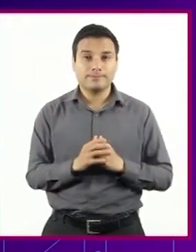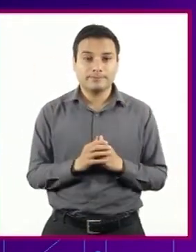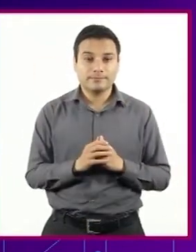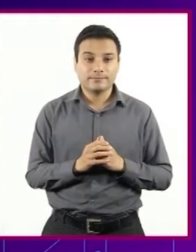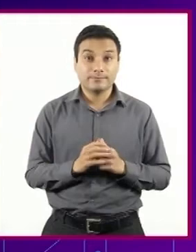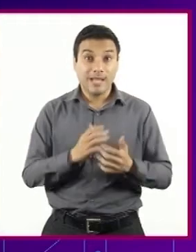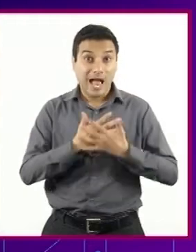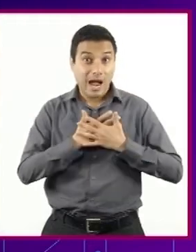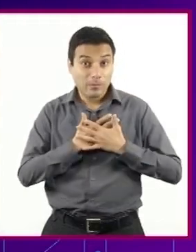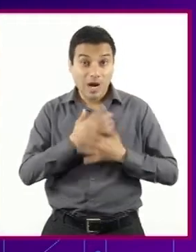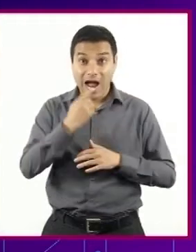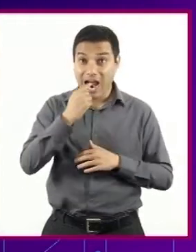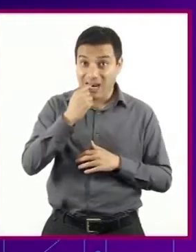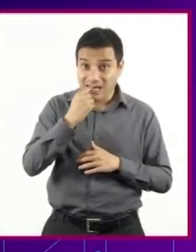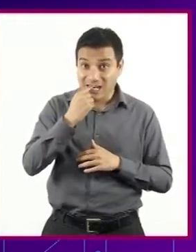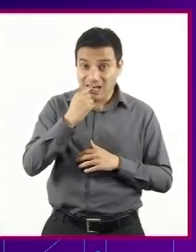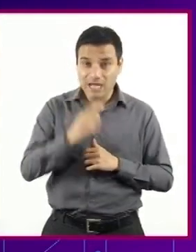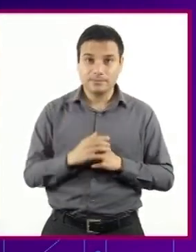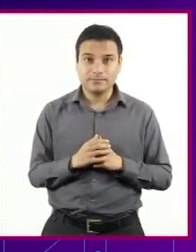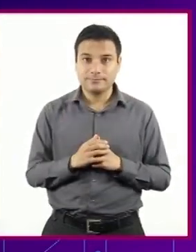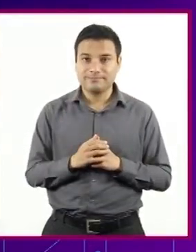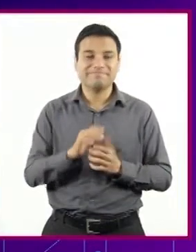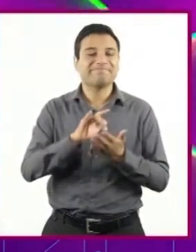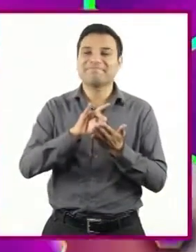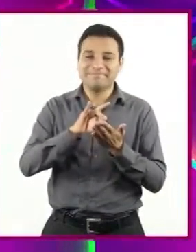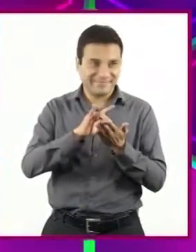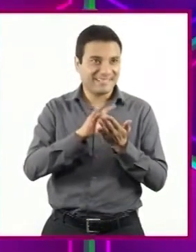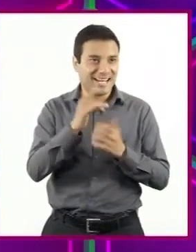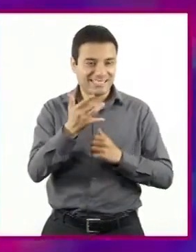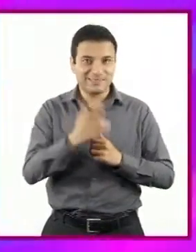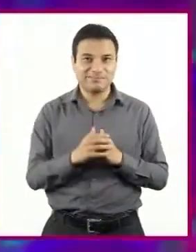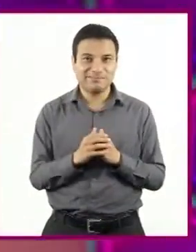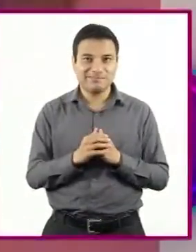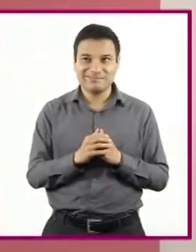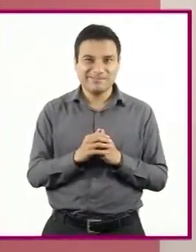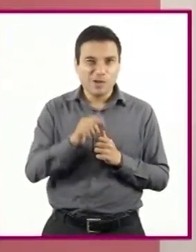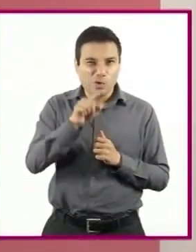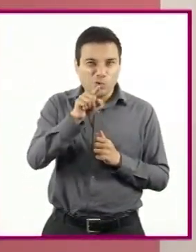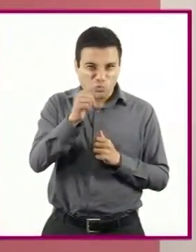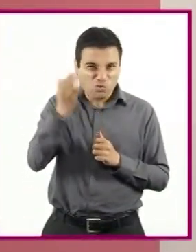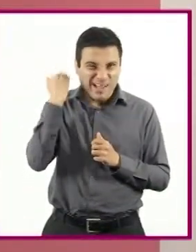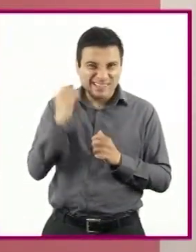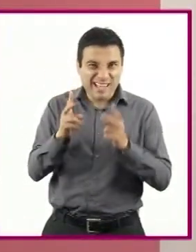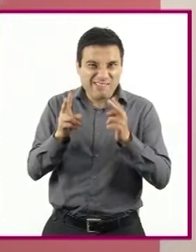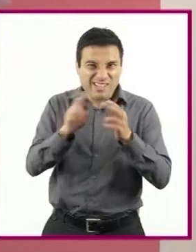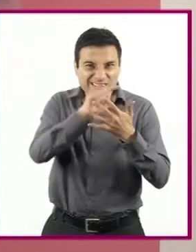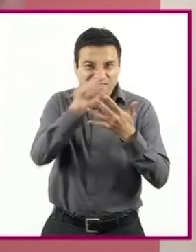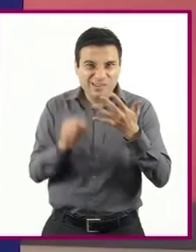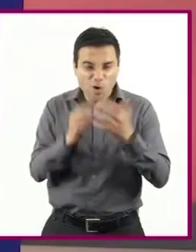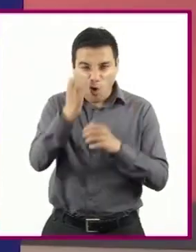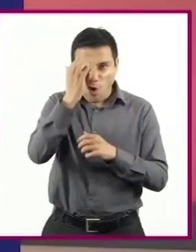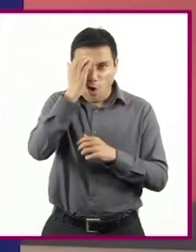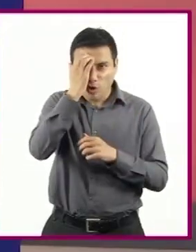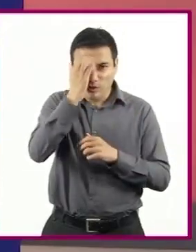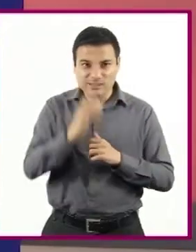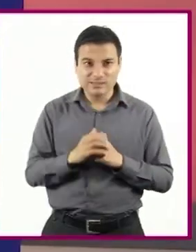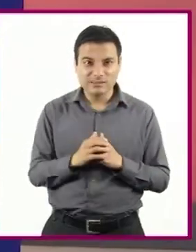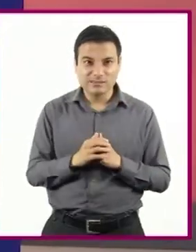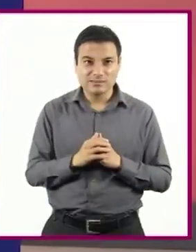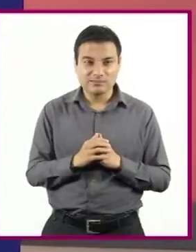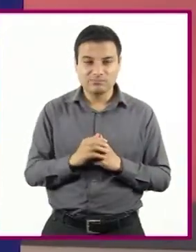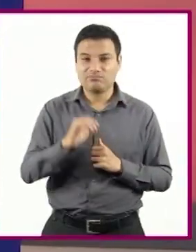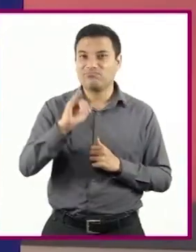el amor y los celos. Muchas gracias, Leslie. ¿Has escuchado alguna de estas frases? Creo que